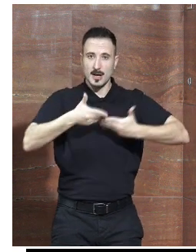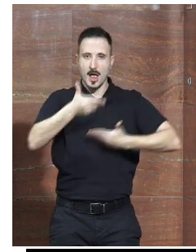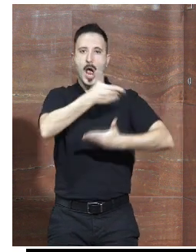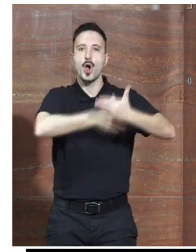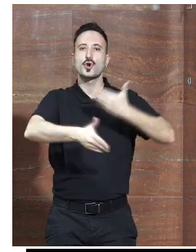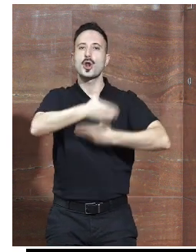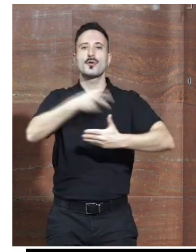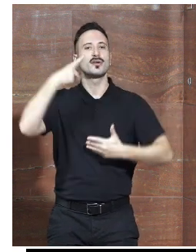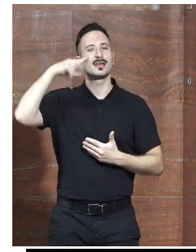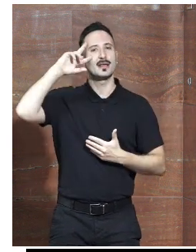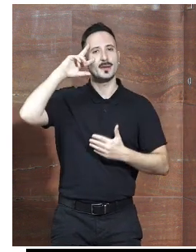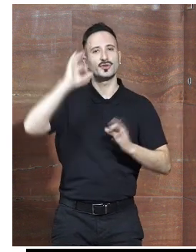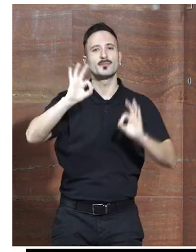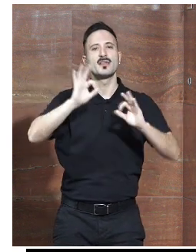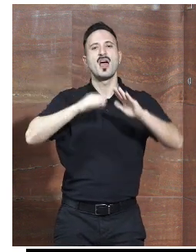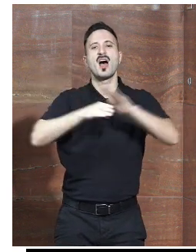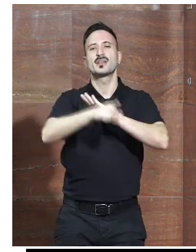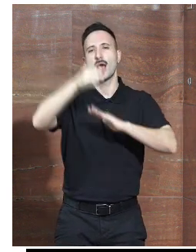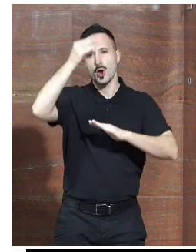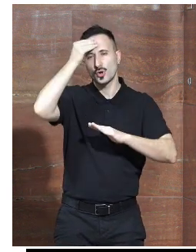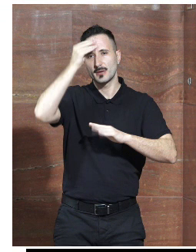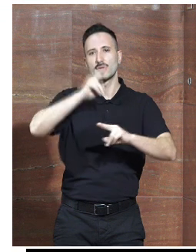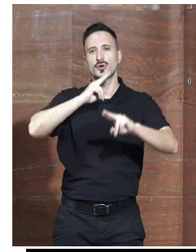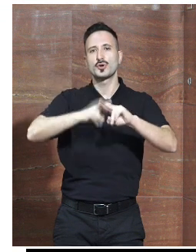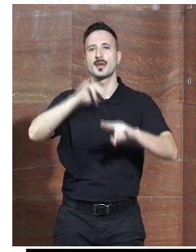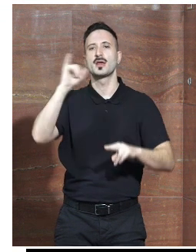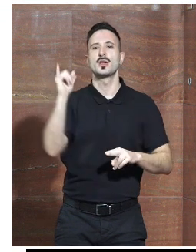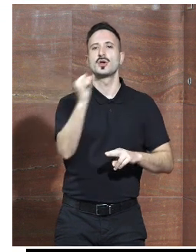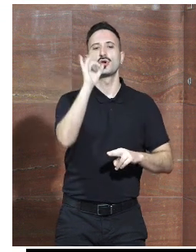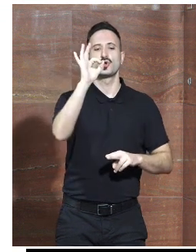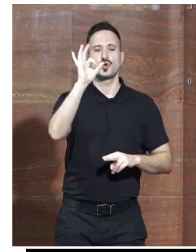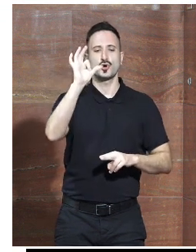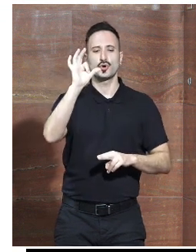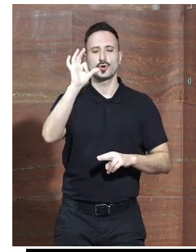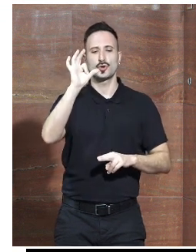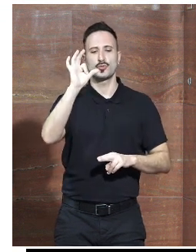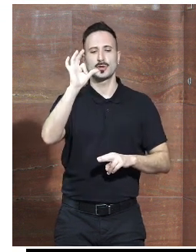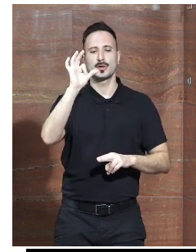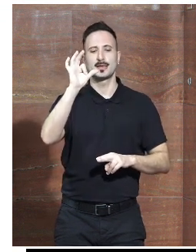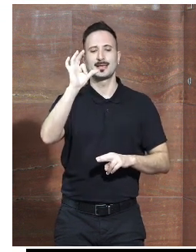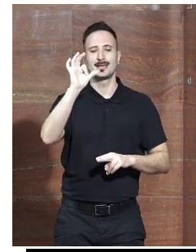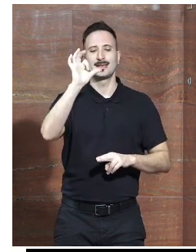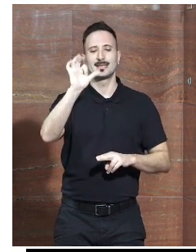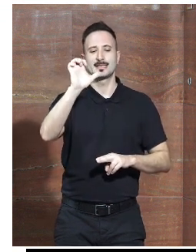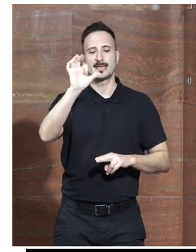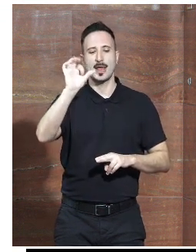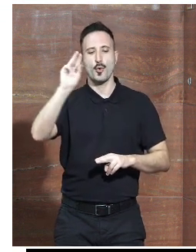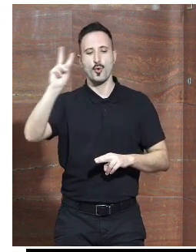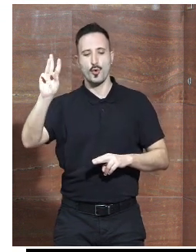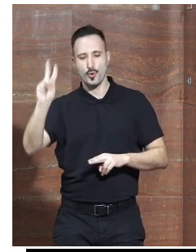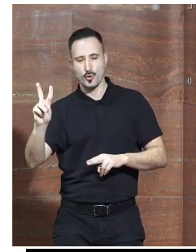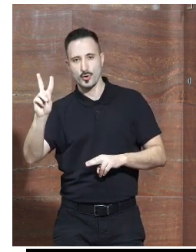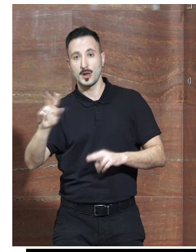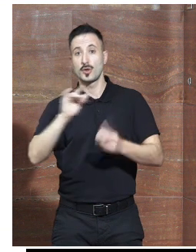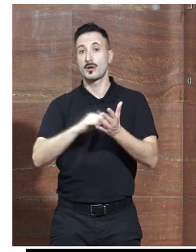experto en cartografía y accesibilidad cognitiva, el Juk Serovic. Seguramente lo conocerán porque es una persona que